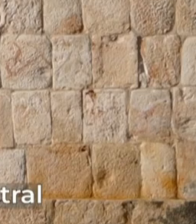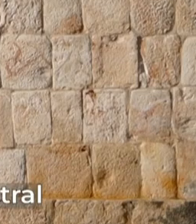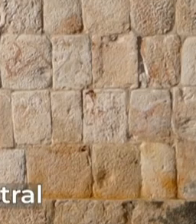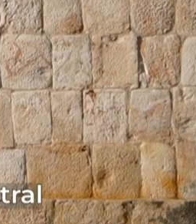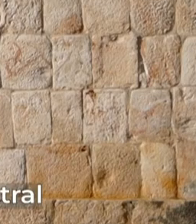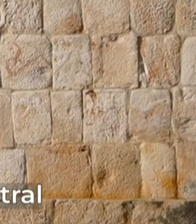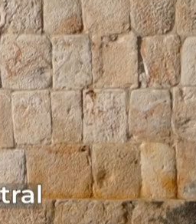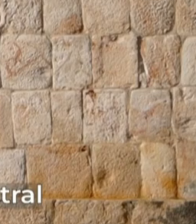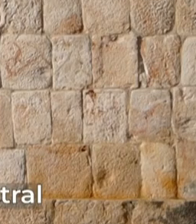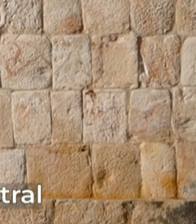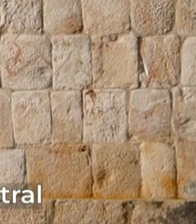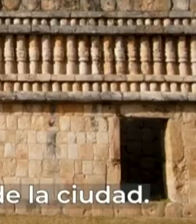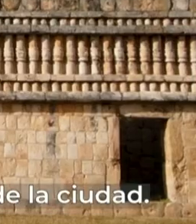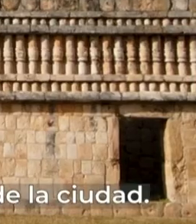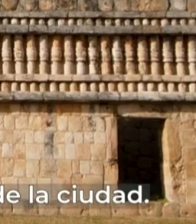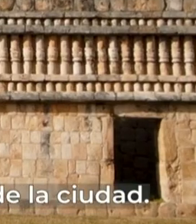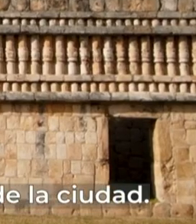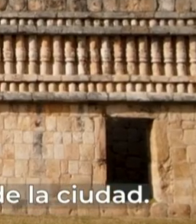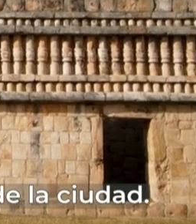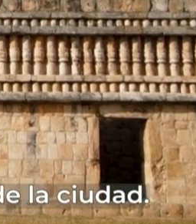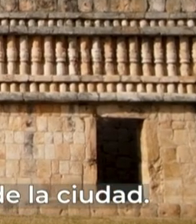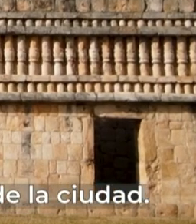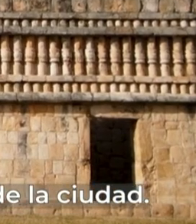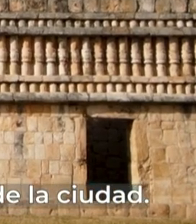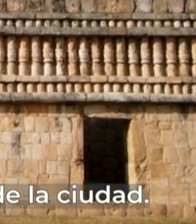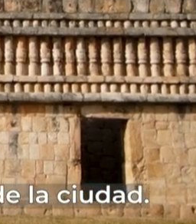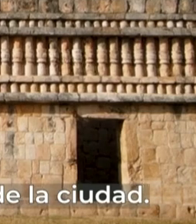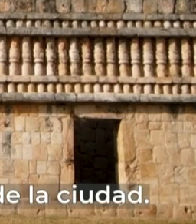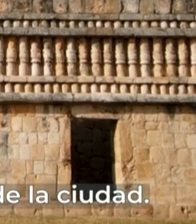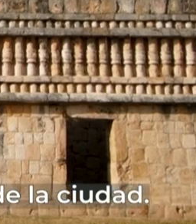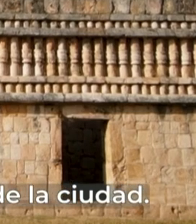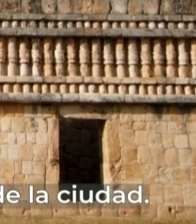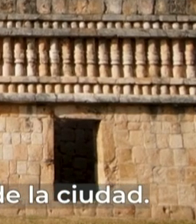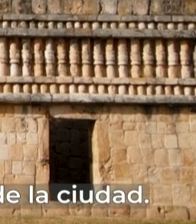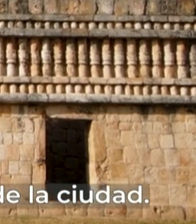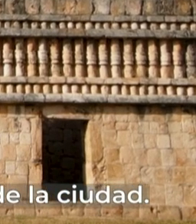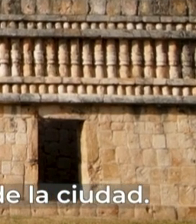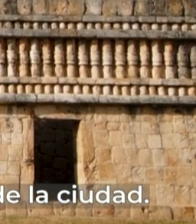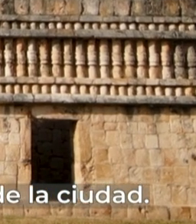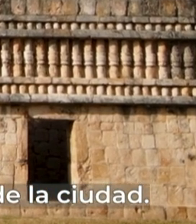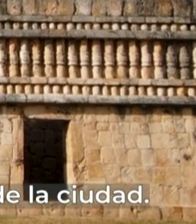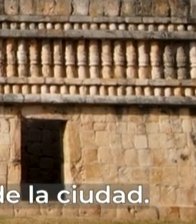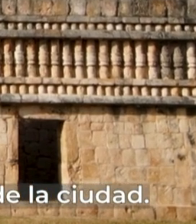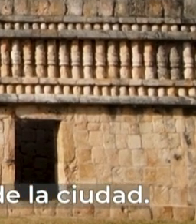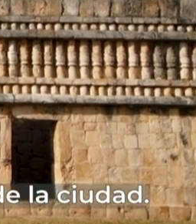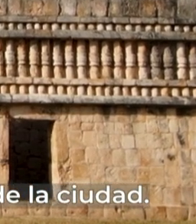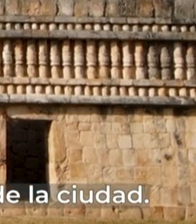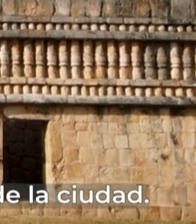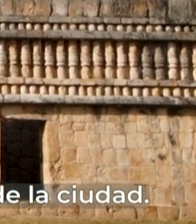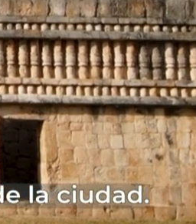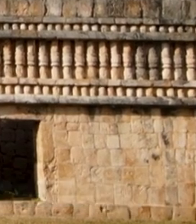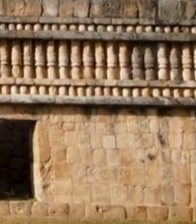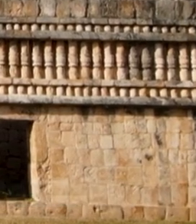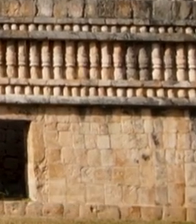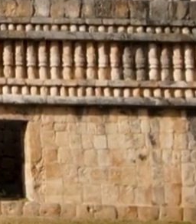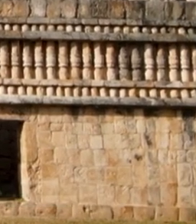Sabemos que se trató de un espacio central de la actividad política, administrativa y religiosa de la ciudad.